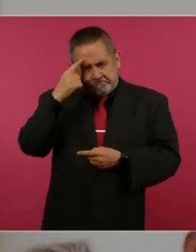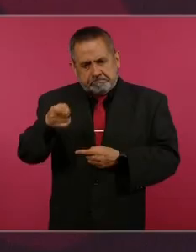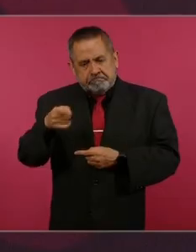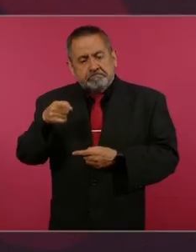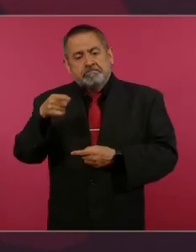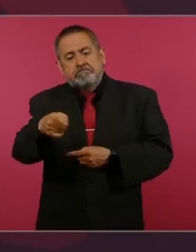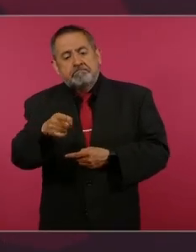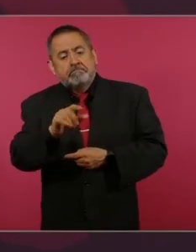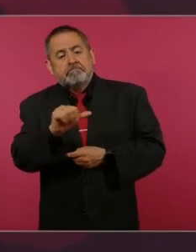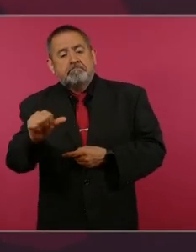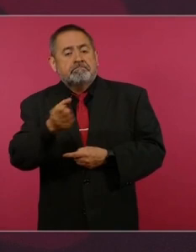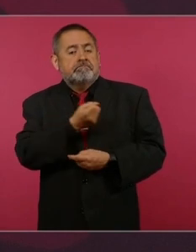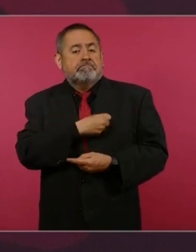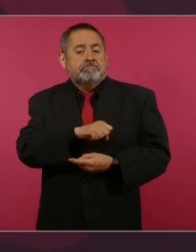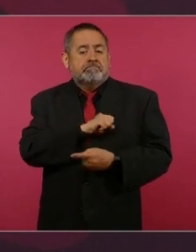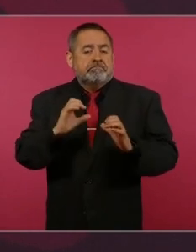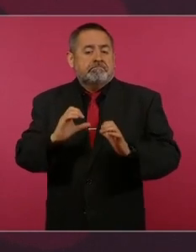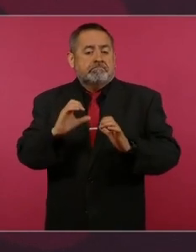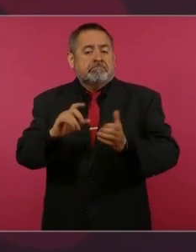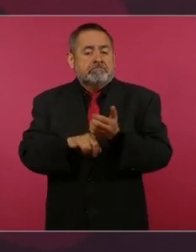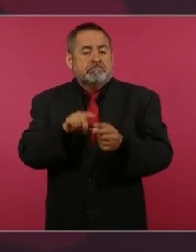cuidar la salud